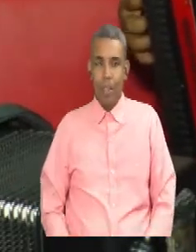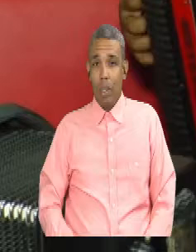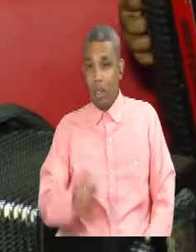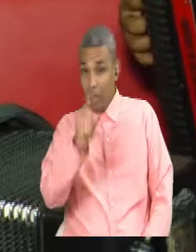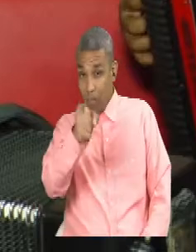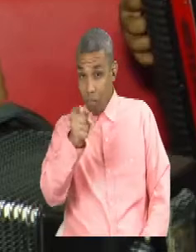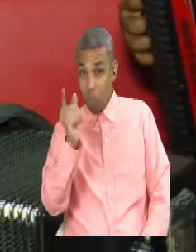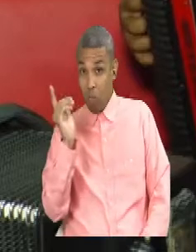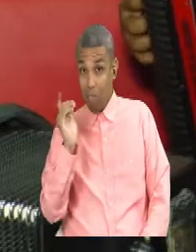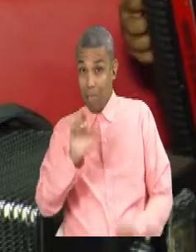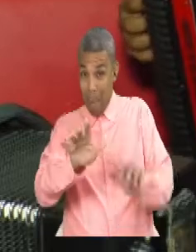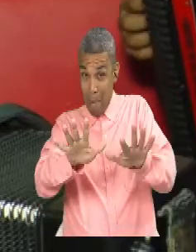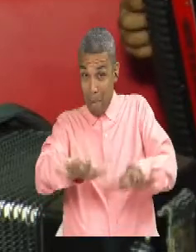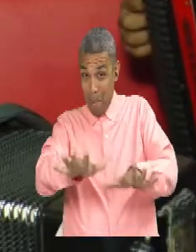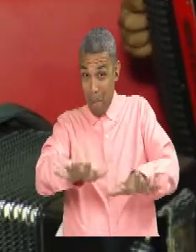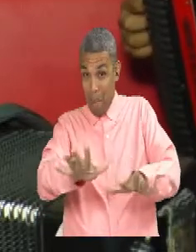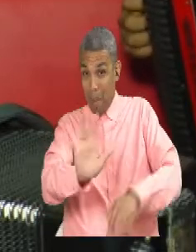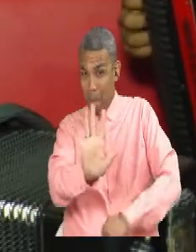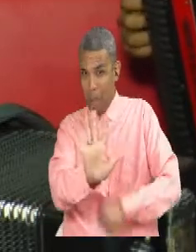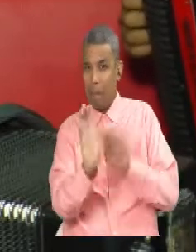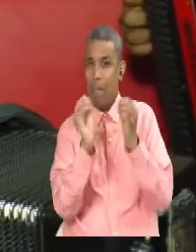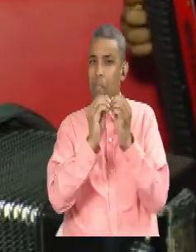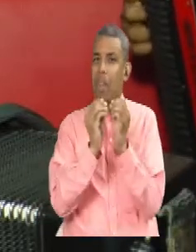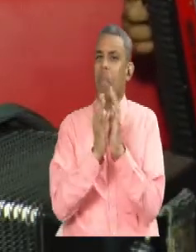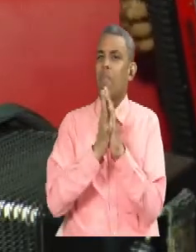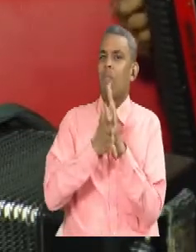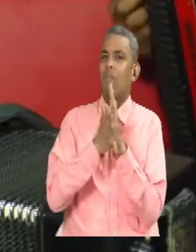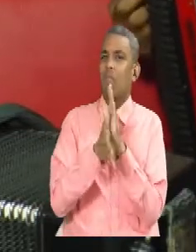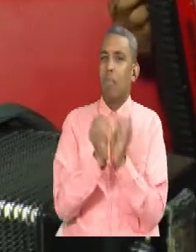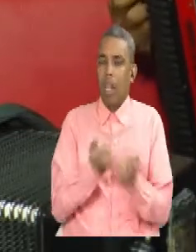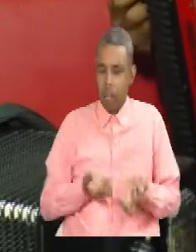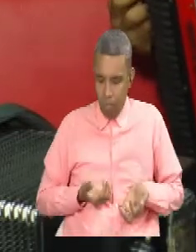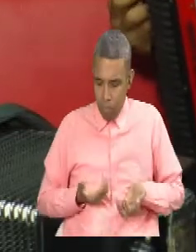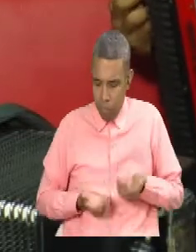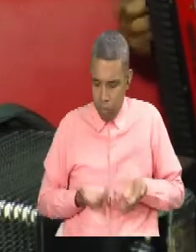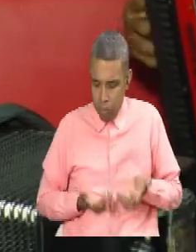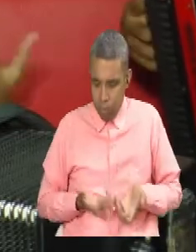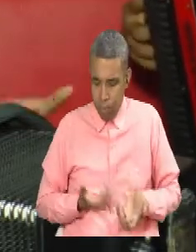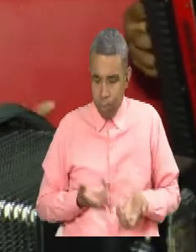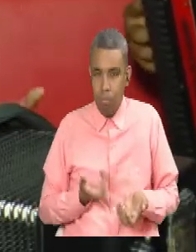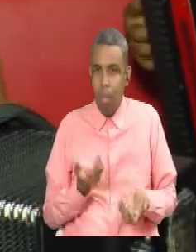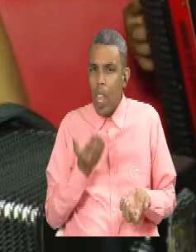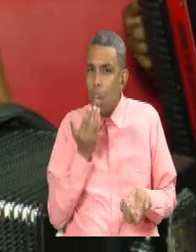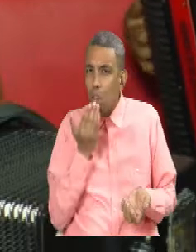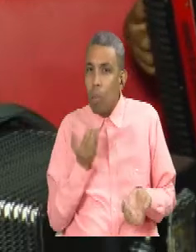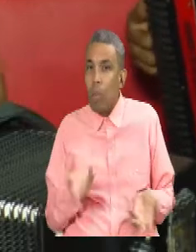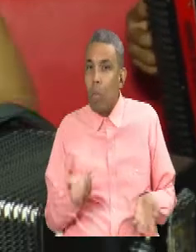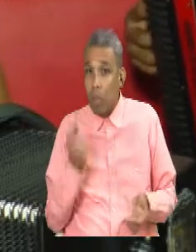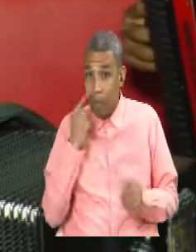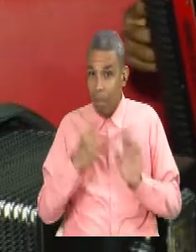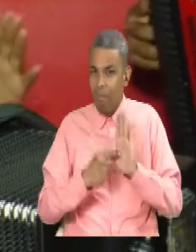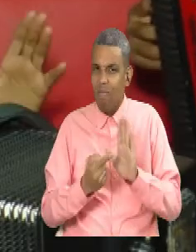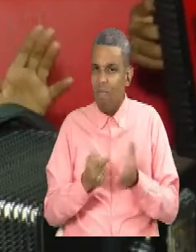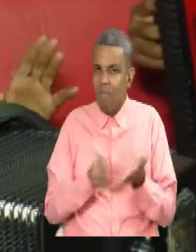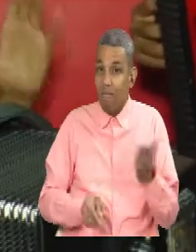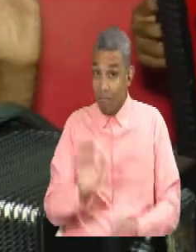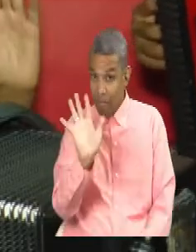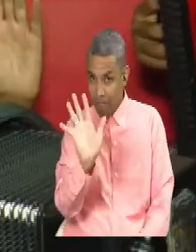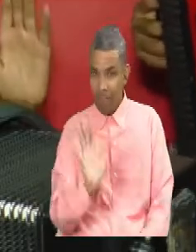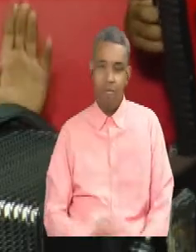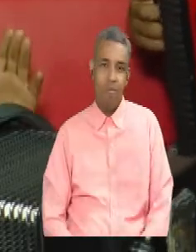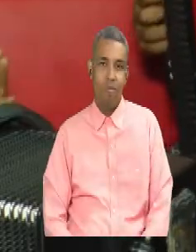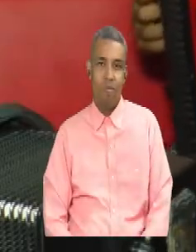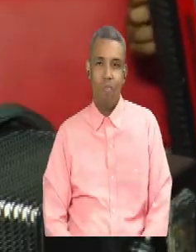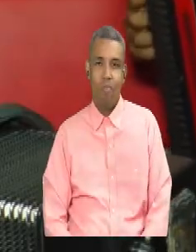ustedes quédense ahí conectados, que ya venimos a ver una de esas delicias que venden aquí en la cervecería. ¿Cómo es que la preparan? ¿Qué es eso? Vamos a ver en